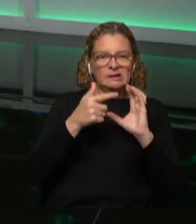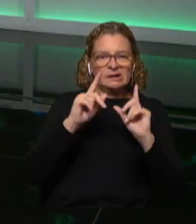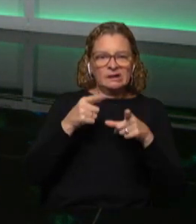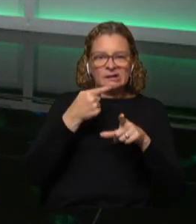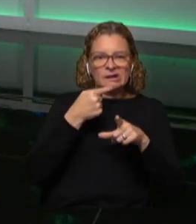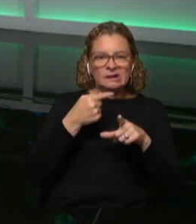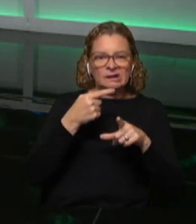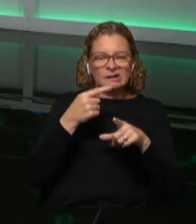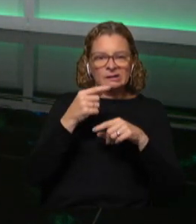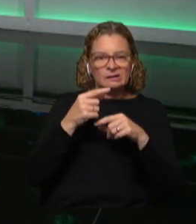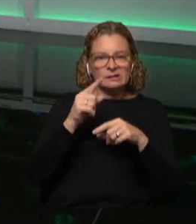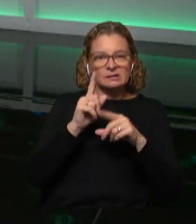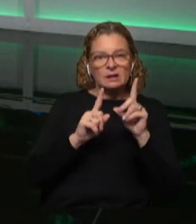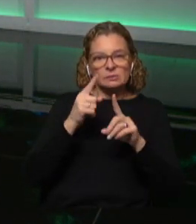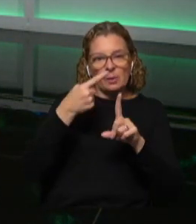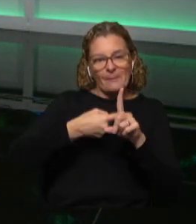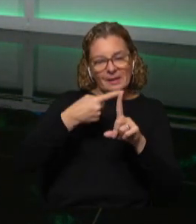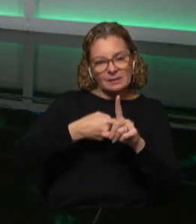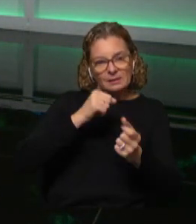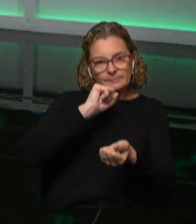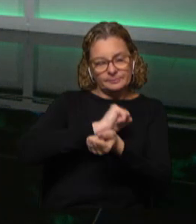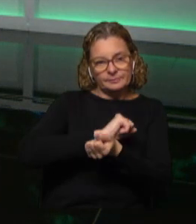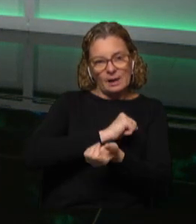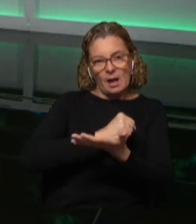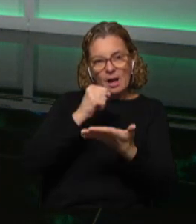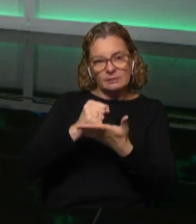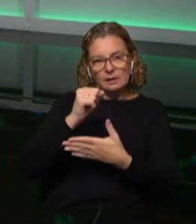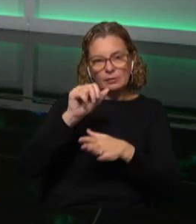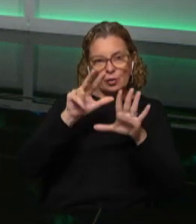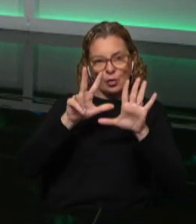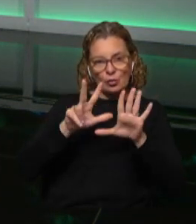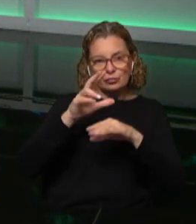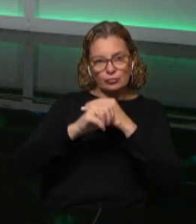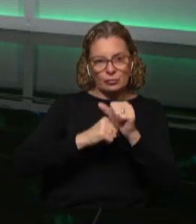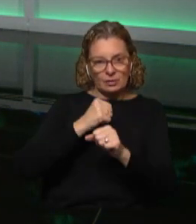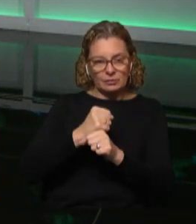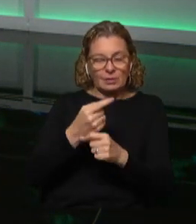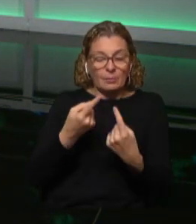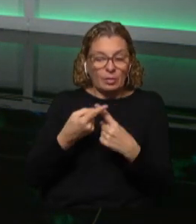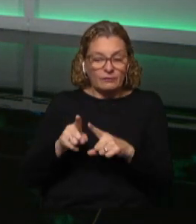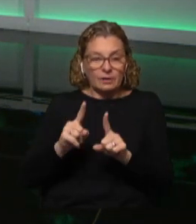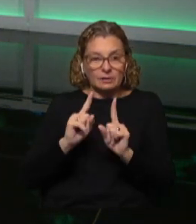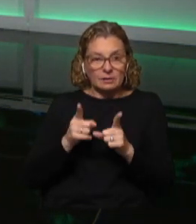establecer penas que van desde algunos meses de prisión hasta los 8 años. Y hay diferentes